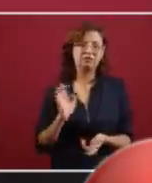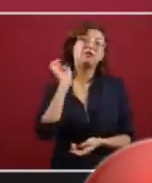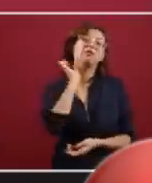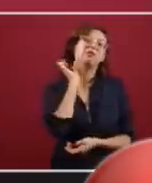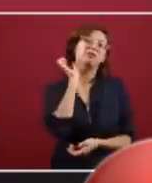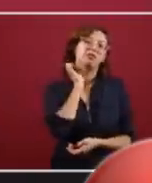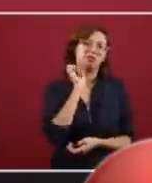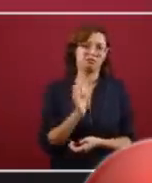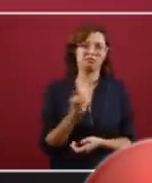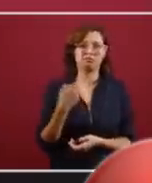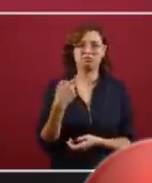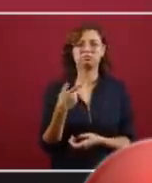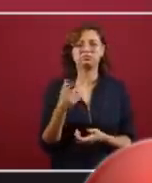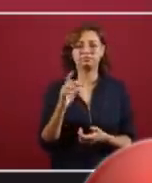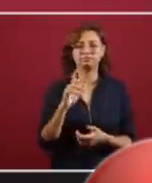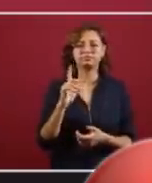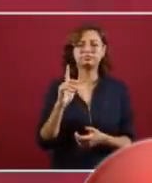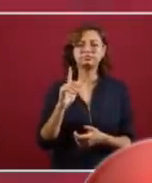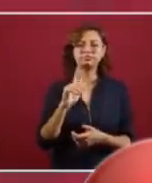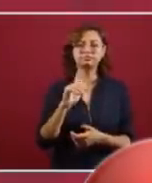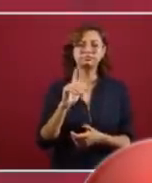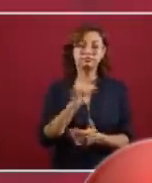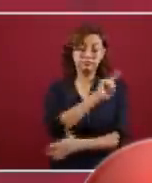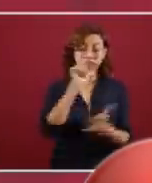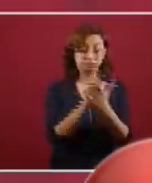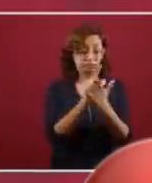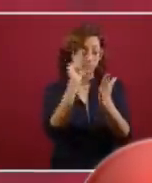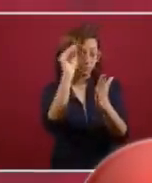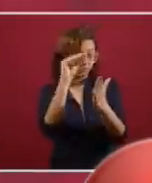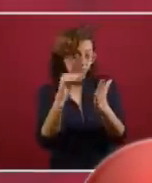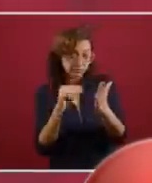ejercer, no ejecuta.